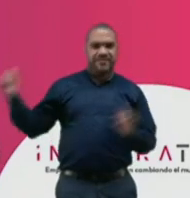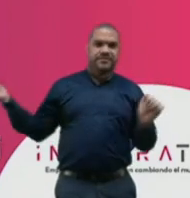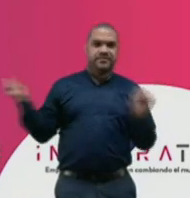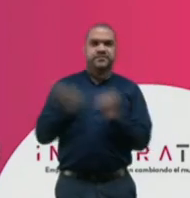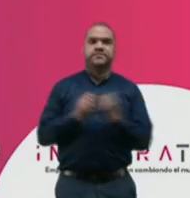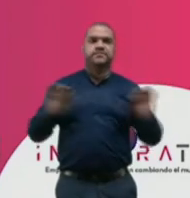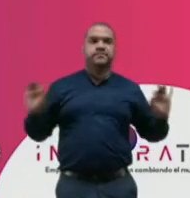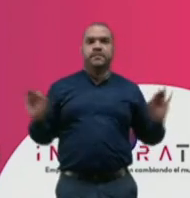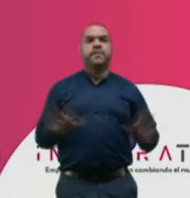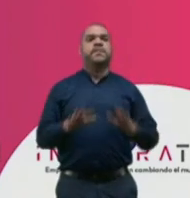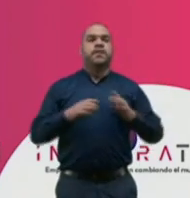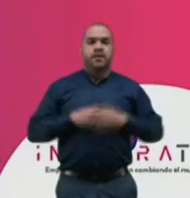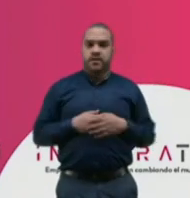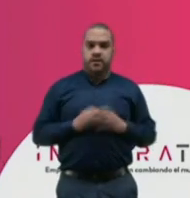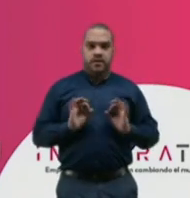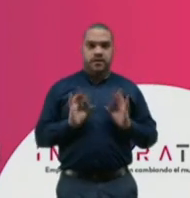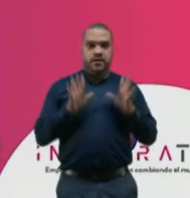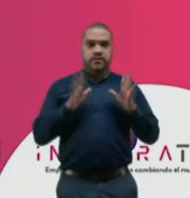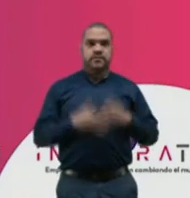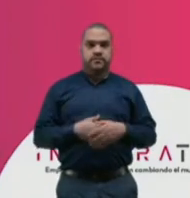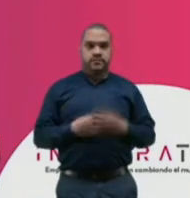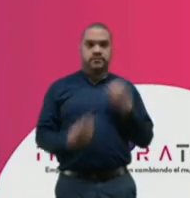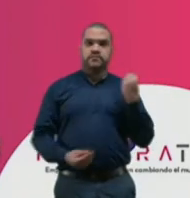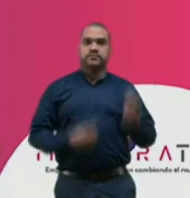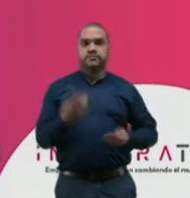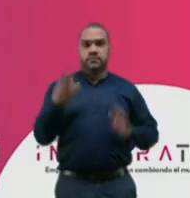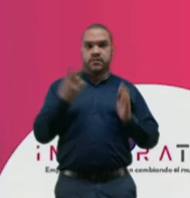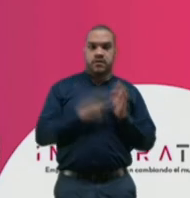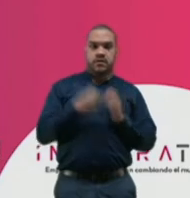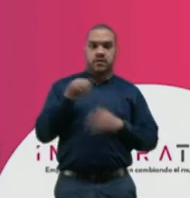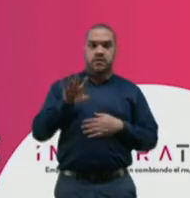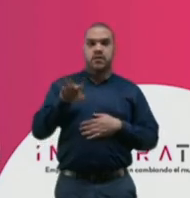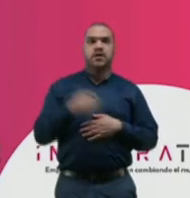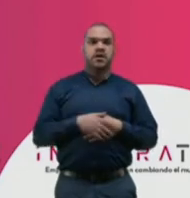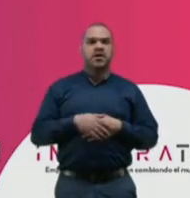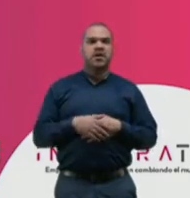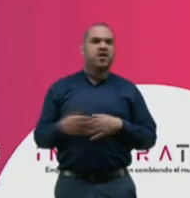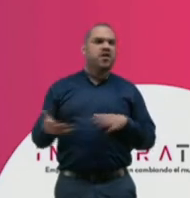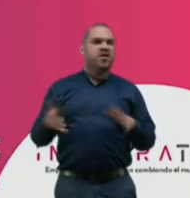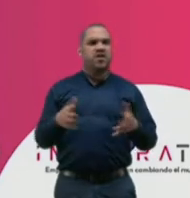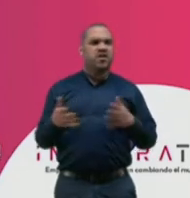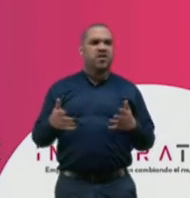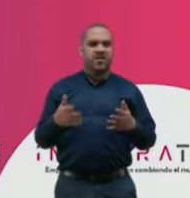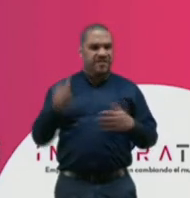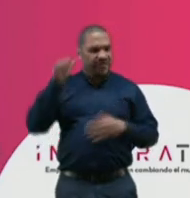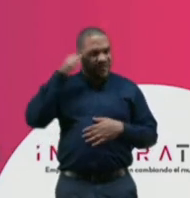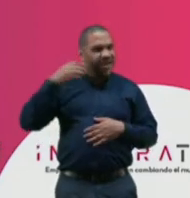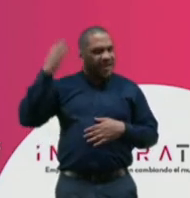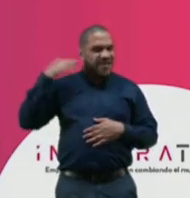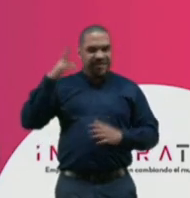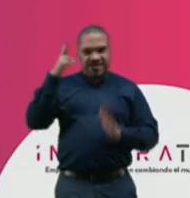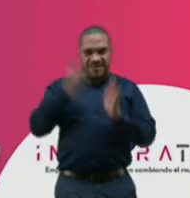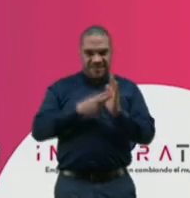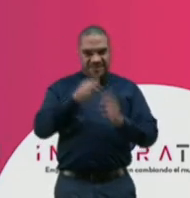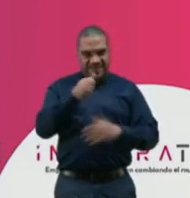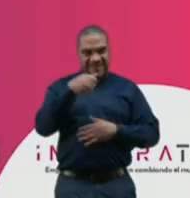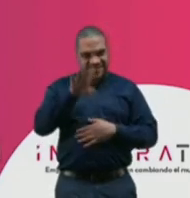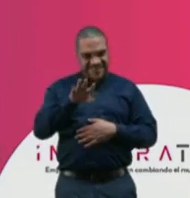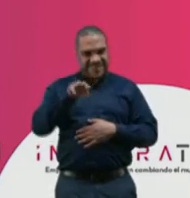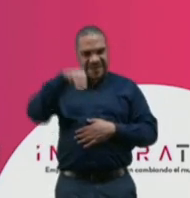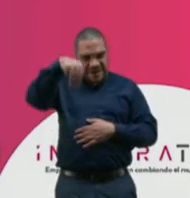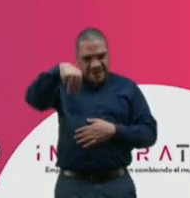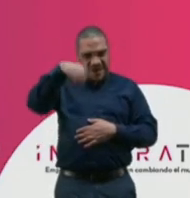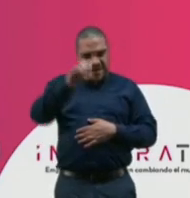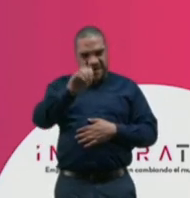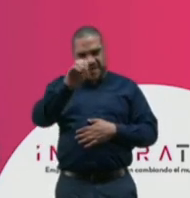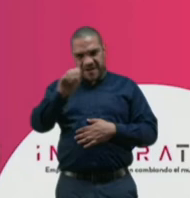algo. No sé si sabes que en el 2014 estábamos en medio de Moovit.